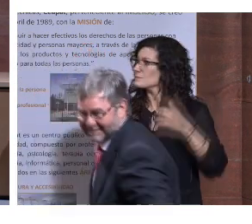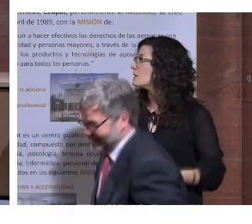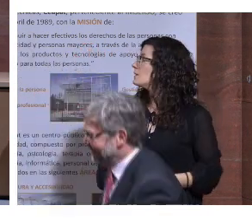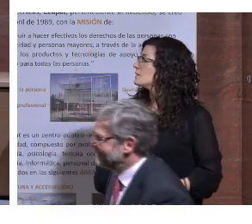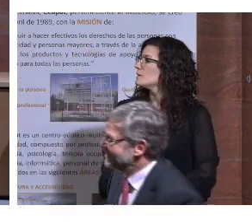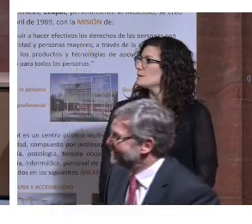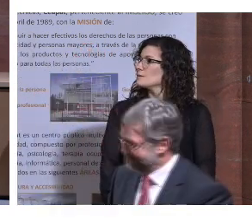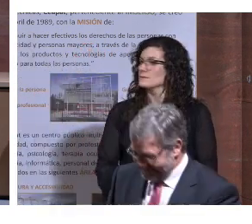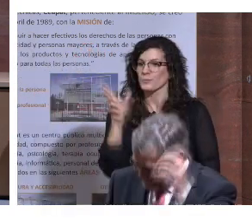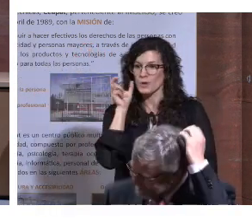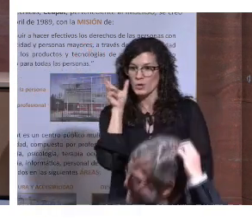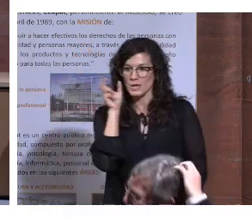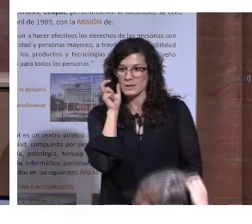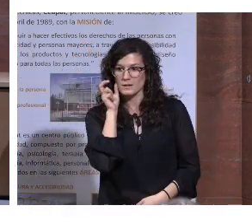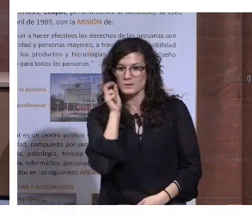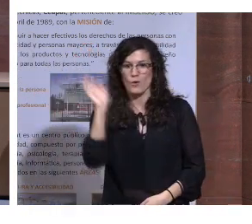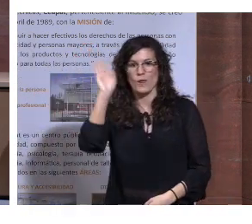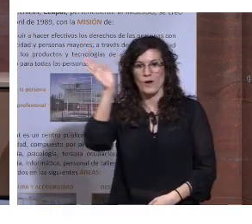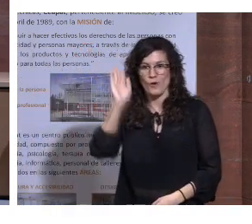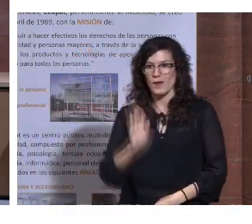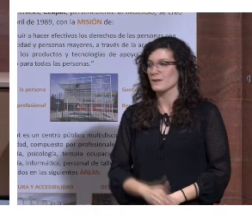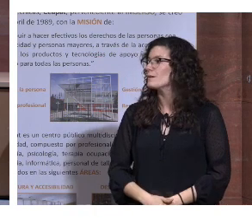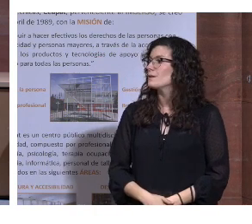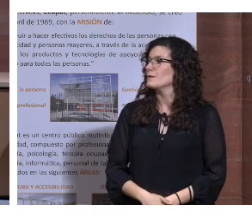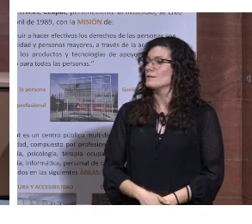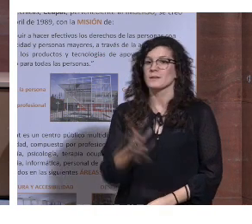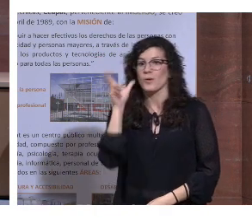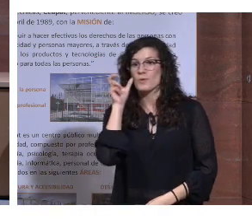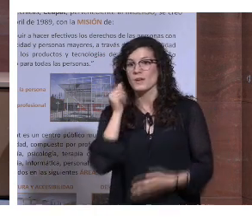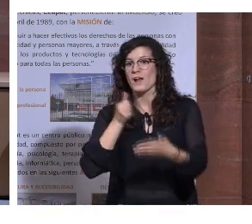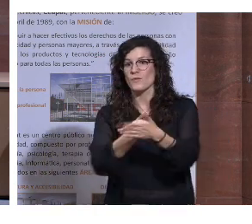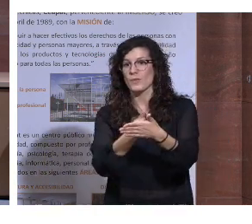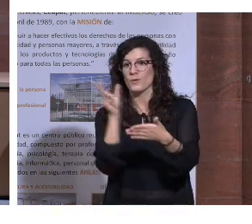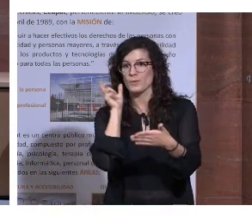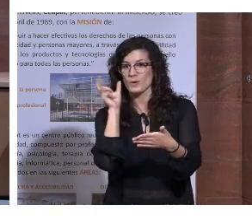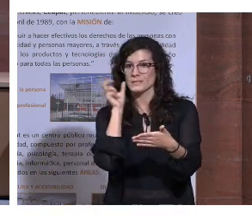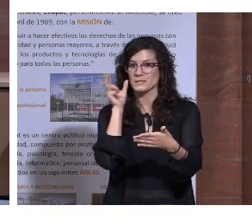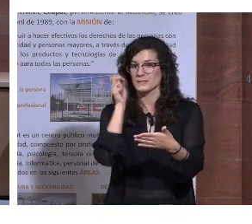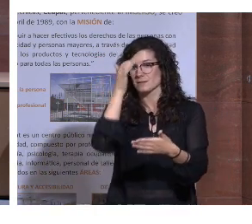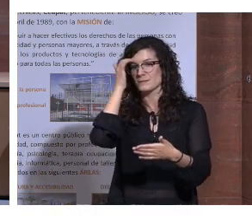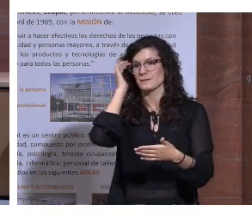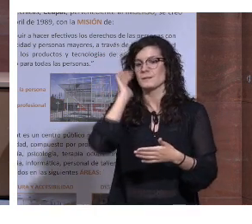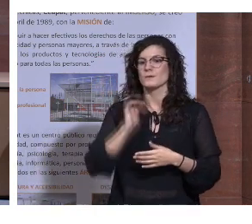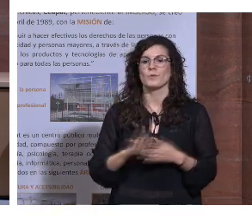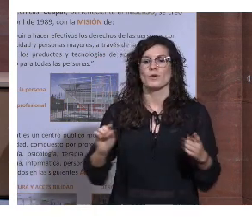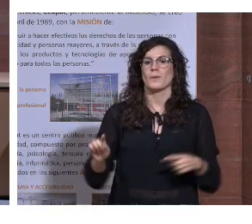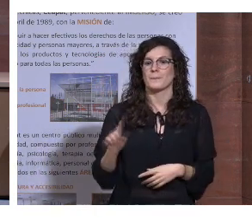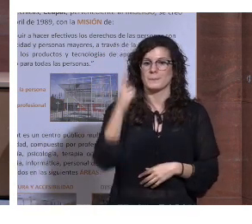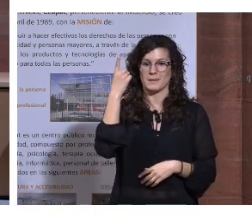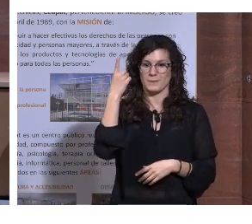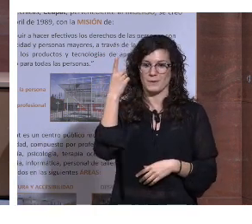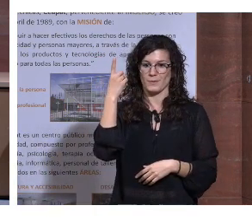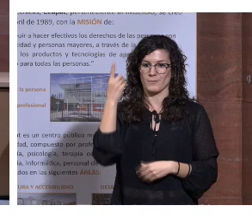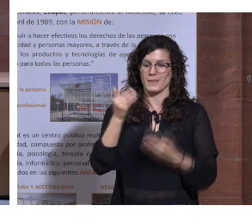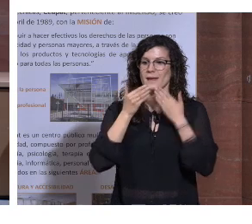¿Se me oye? A ver. Hola. ¿Los del fondo me oís? Sí, vale. Bueno, en primer lugar,